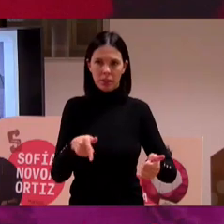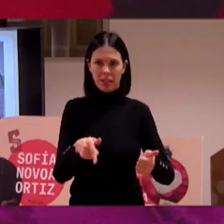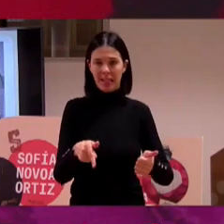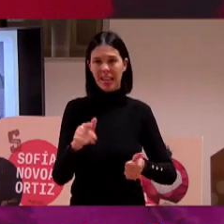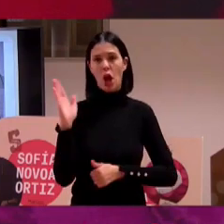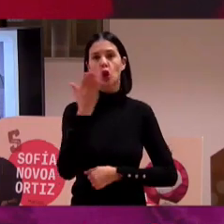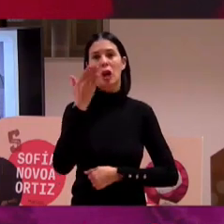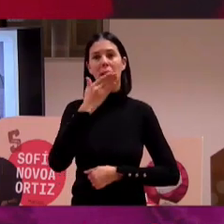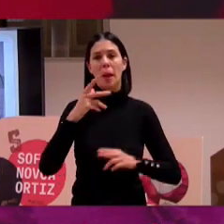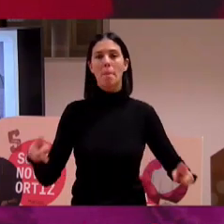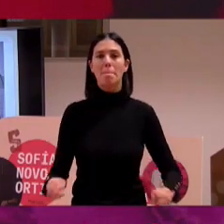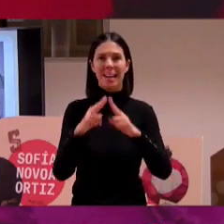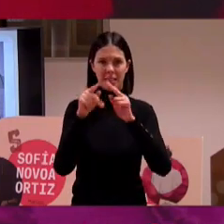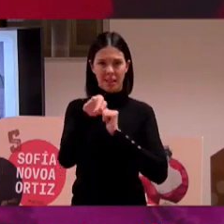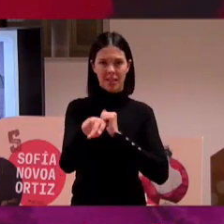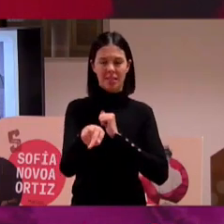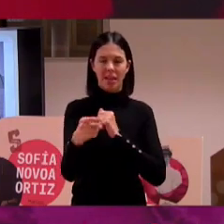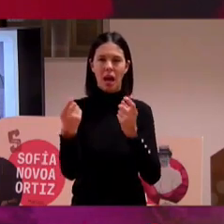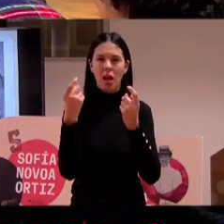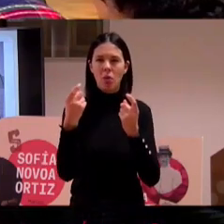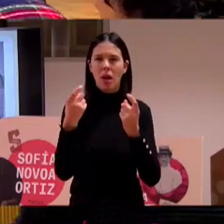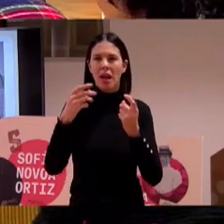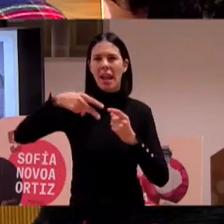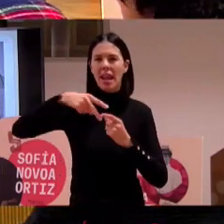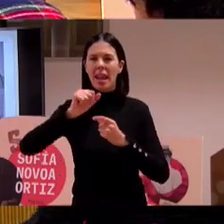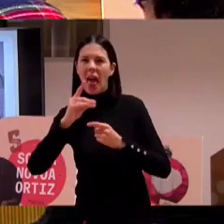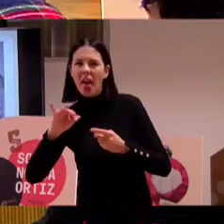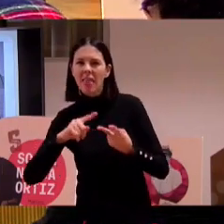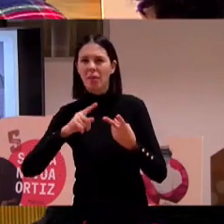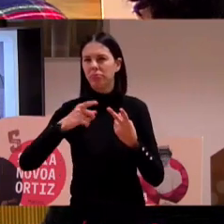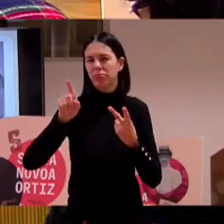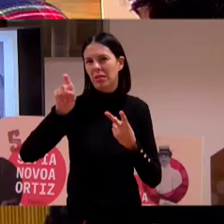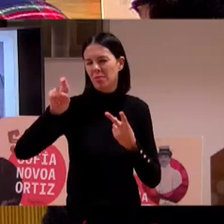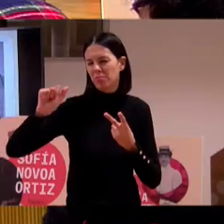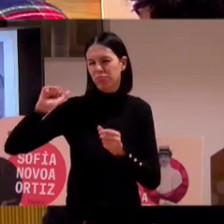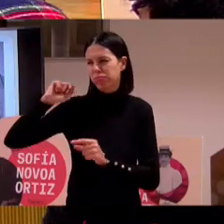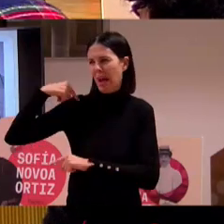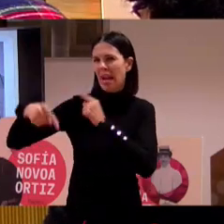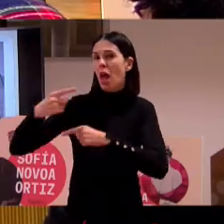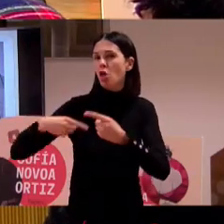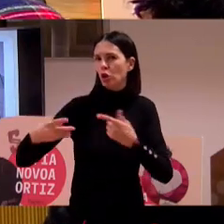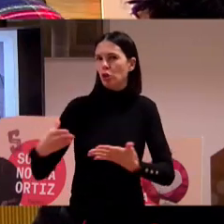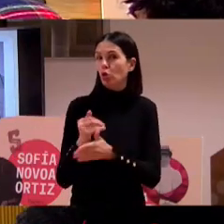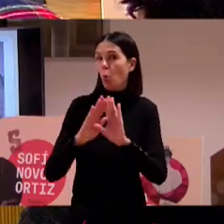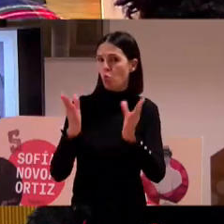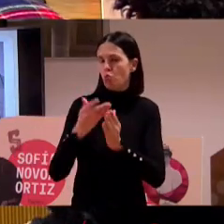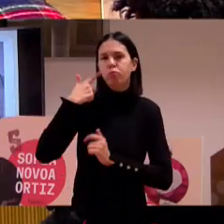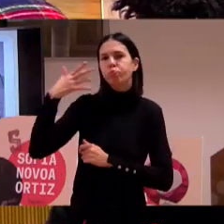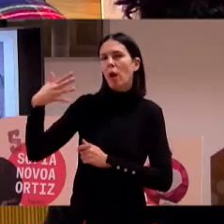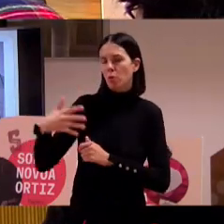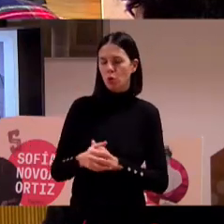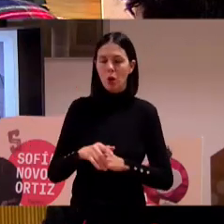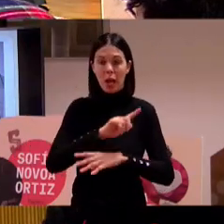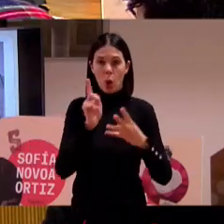Paris, onde será alumna de Nadia Boulanger e de Alfred Cortot, mestres de varias xeracións de músicos de todo o mundo. En